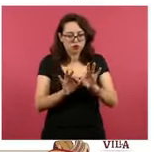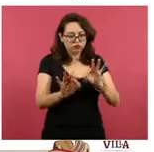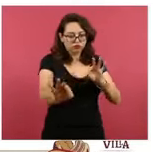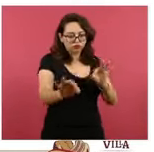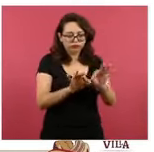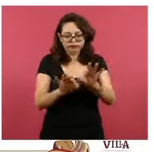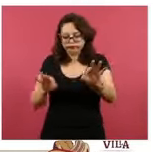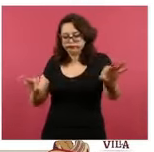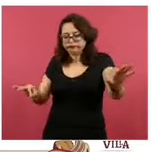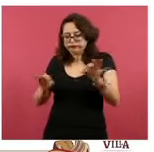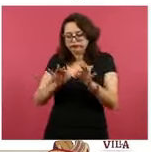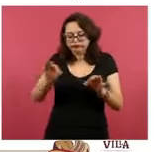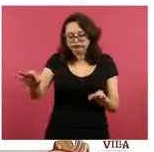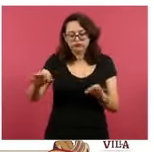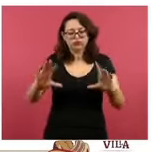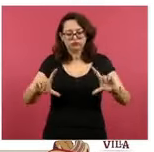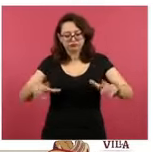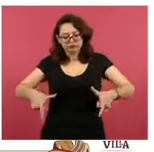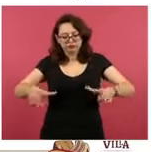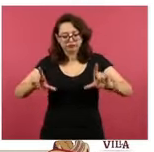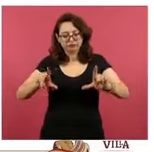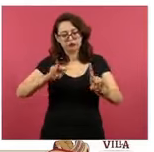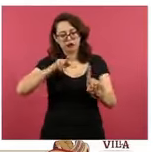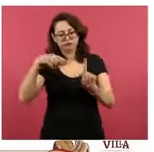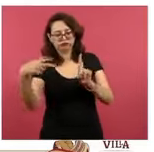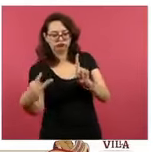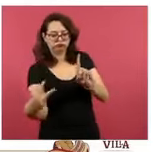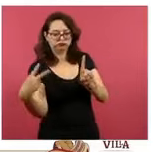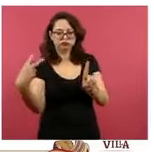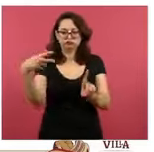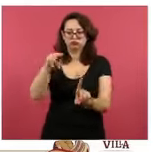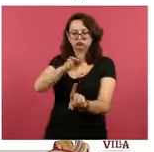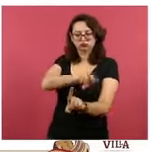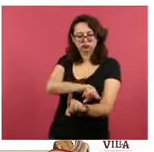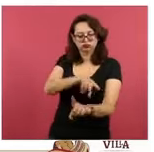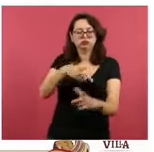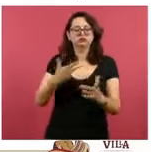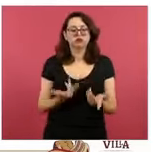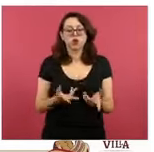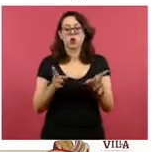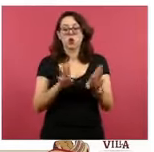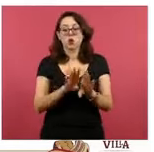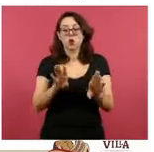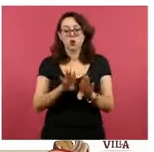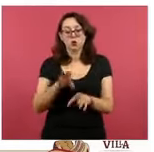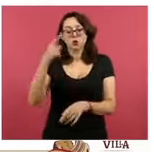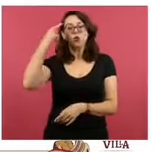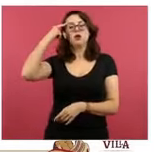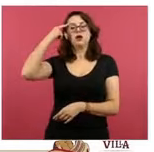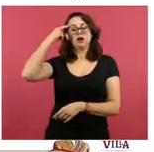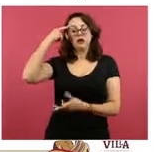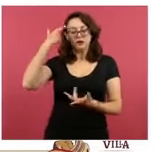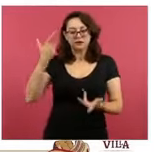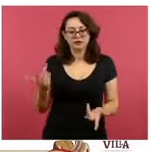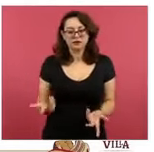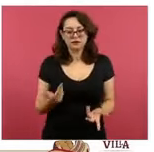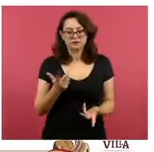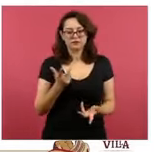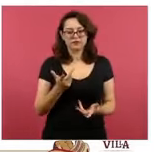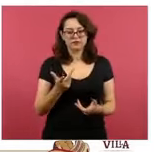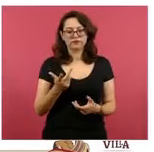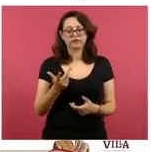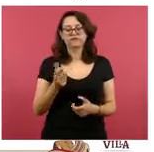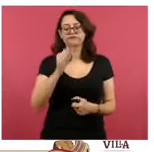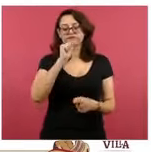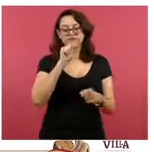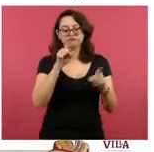polígonos y ángulos, geometría transformacional. Se incluye reflexión sobre la lógica constructiva del textil, como